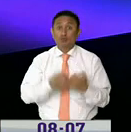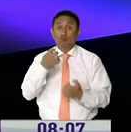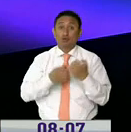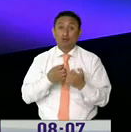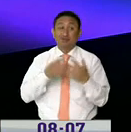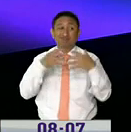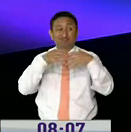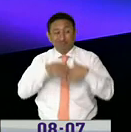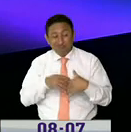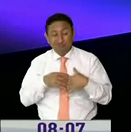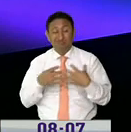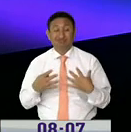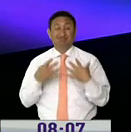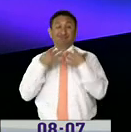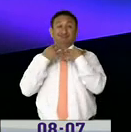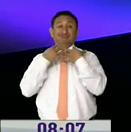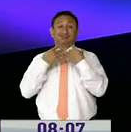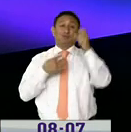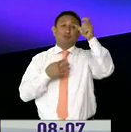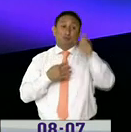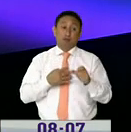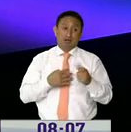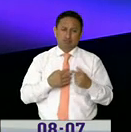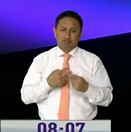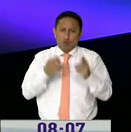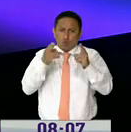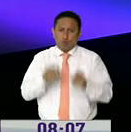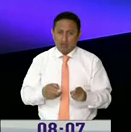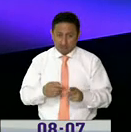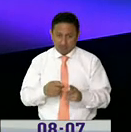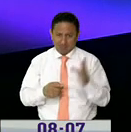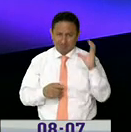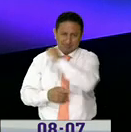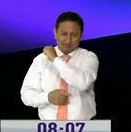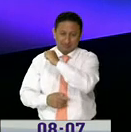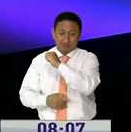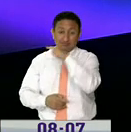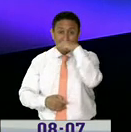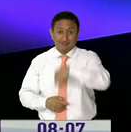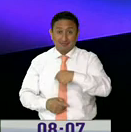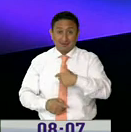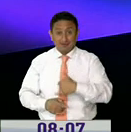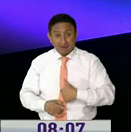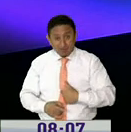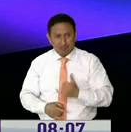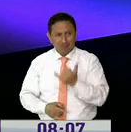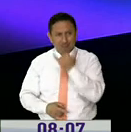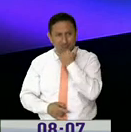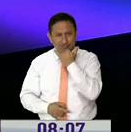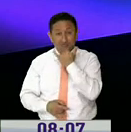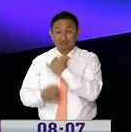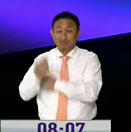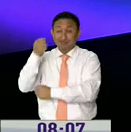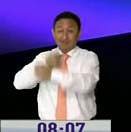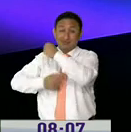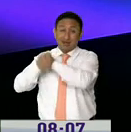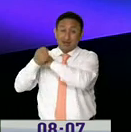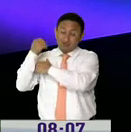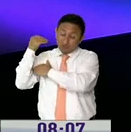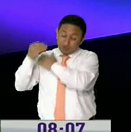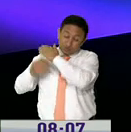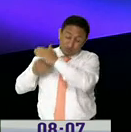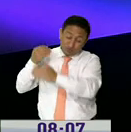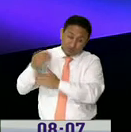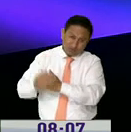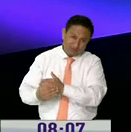este momento en el cual la humanidad se está dando cuenta el mal proceder que hemos tenido a lo largo de los siglos, no más, a lo largo de los